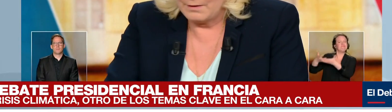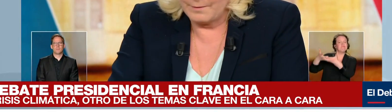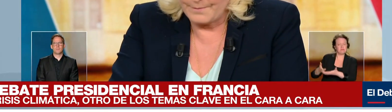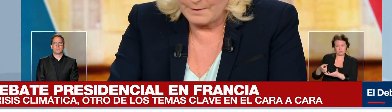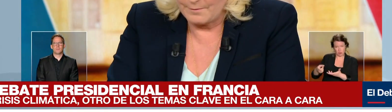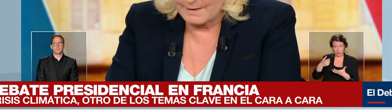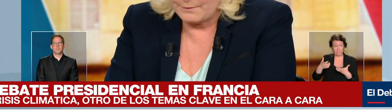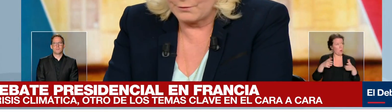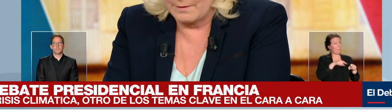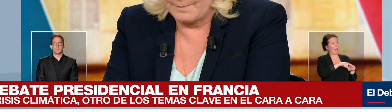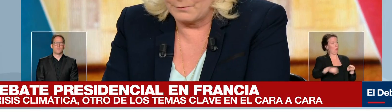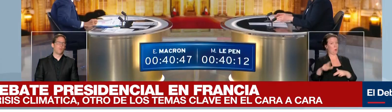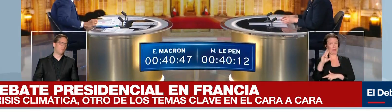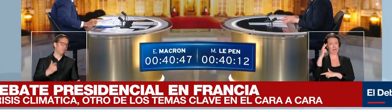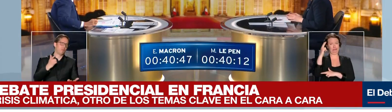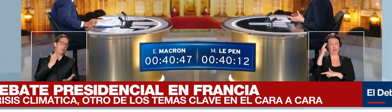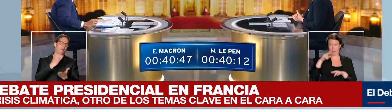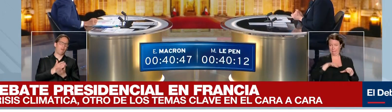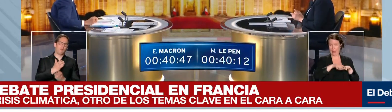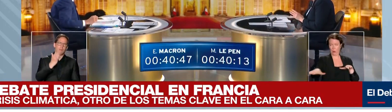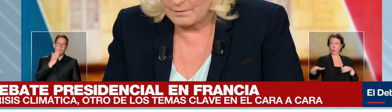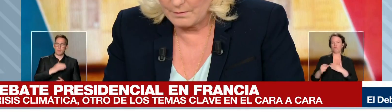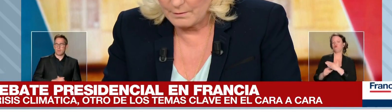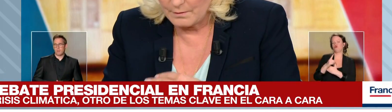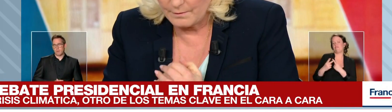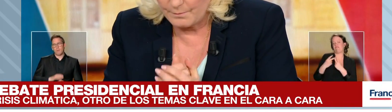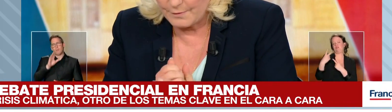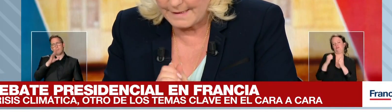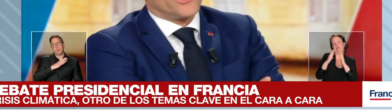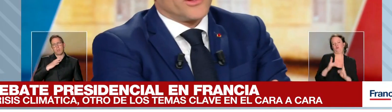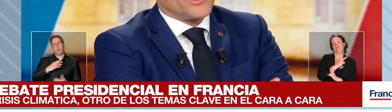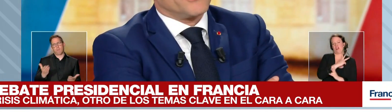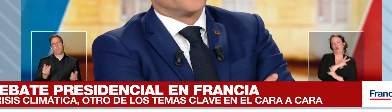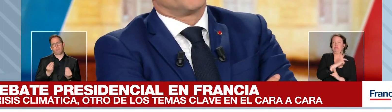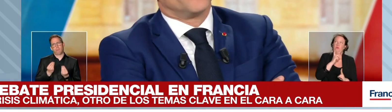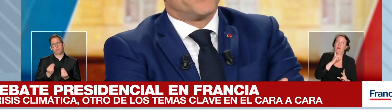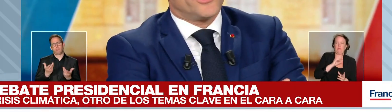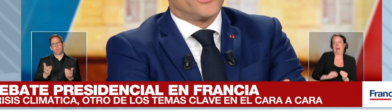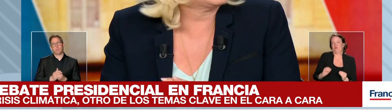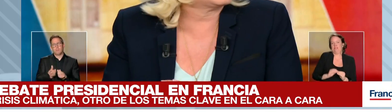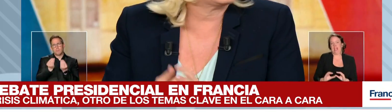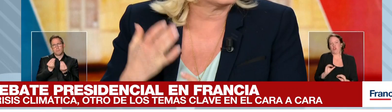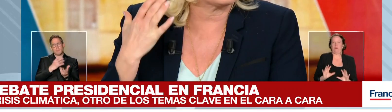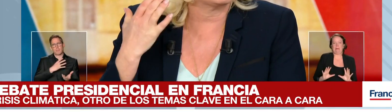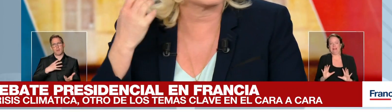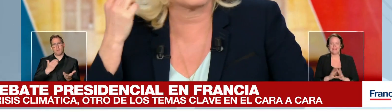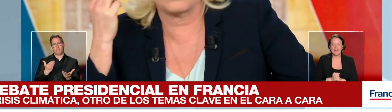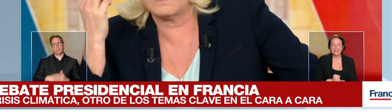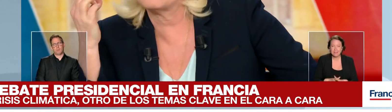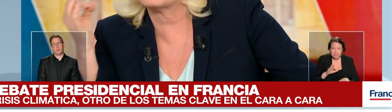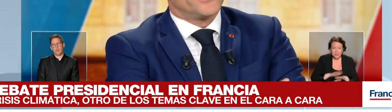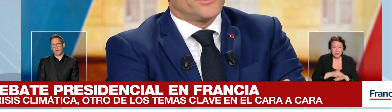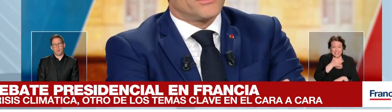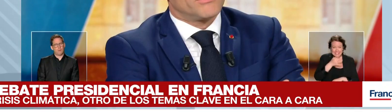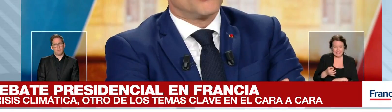Creo que usted quiere poner parques eólicos frente a todas las costas. Señora Le Pen. Señora Le Pen.